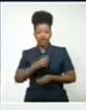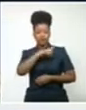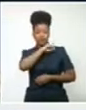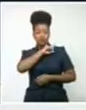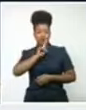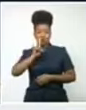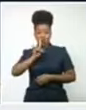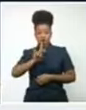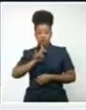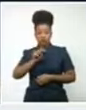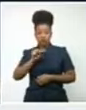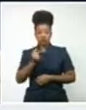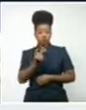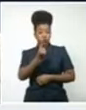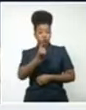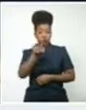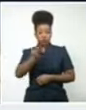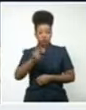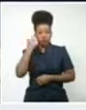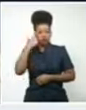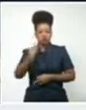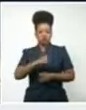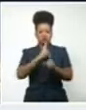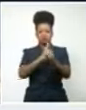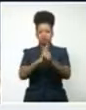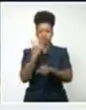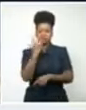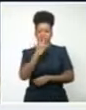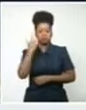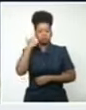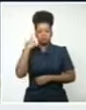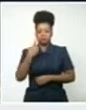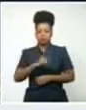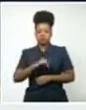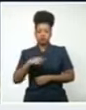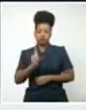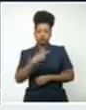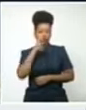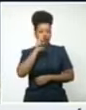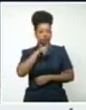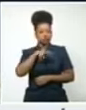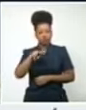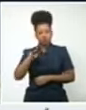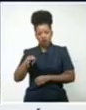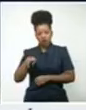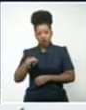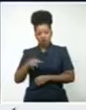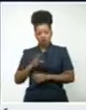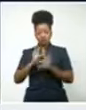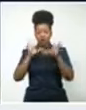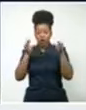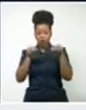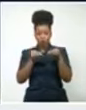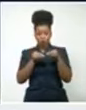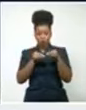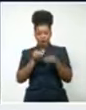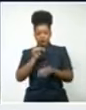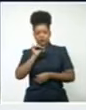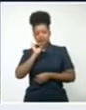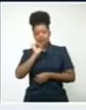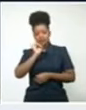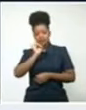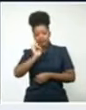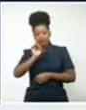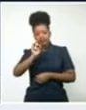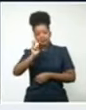se precisa la fuente de infección y se busca de toda forma, y se acumulan 73, el